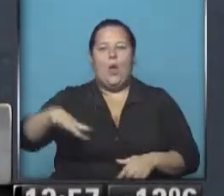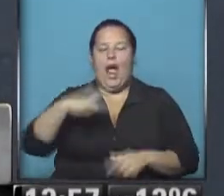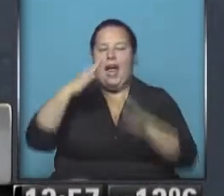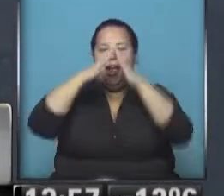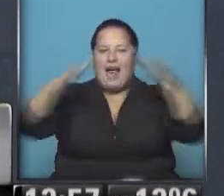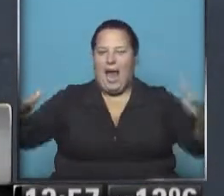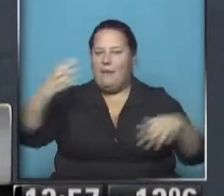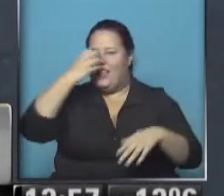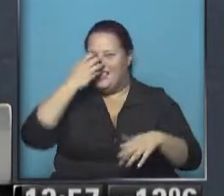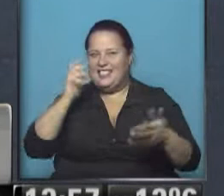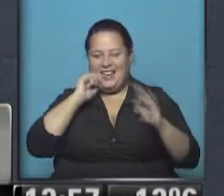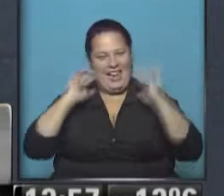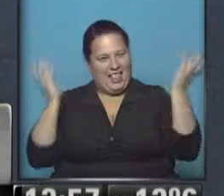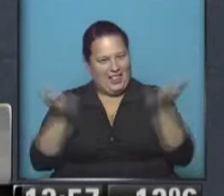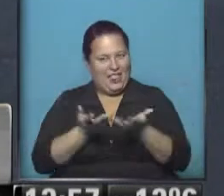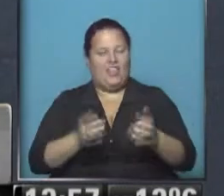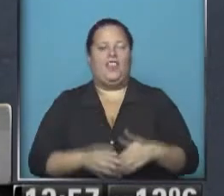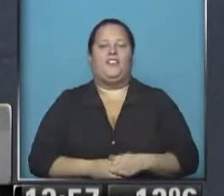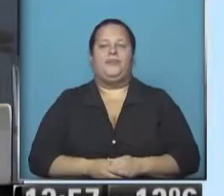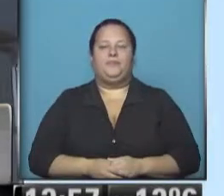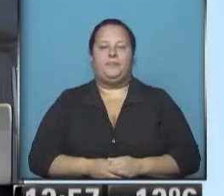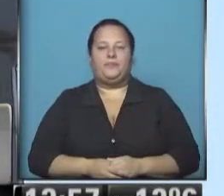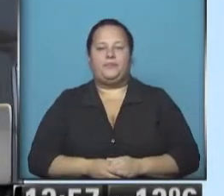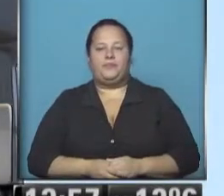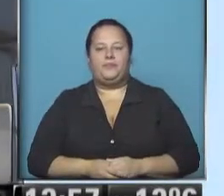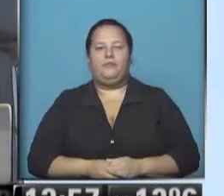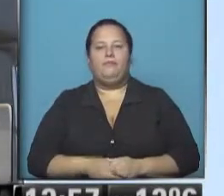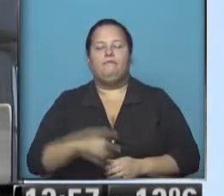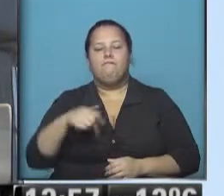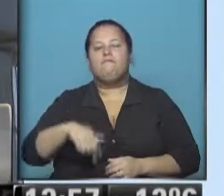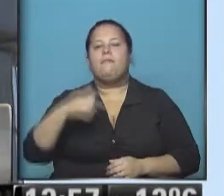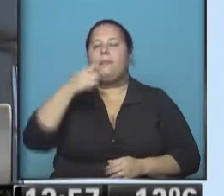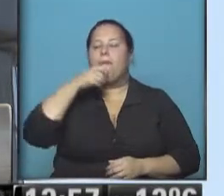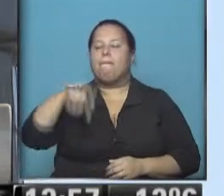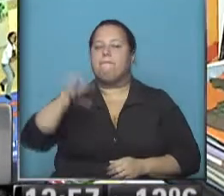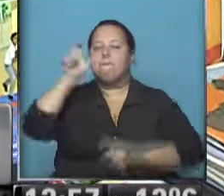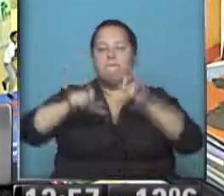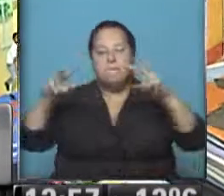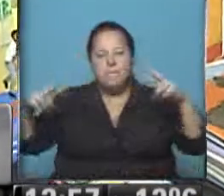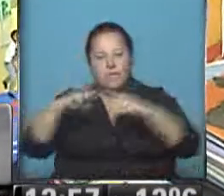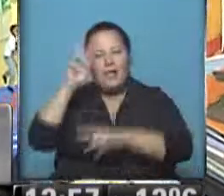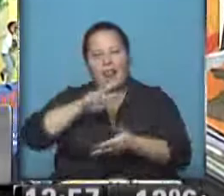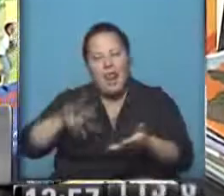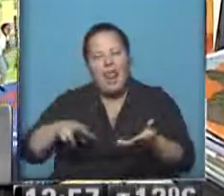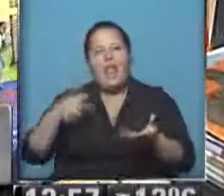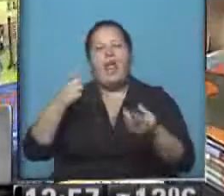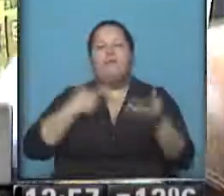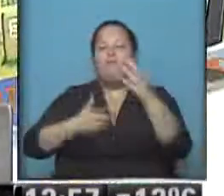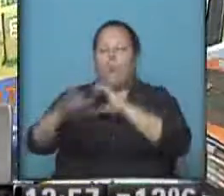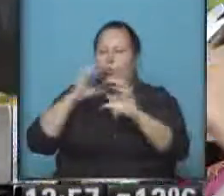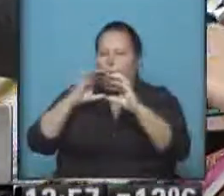la carpa de circo donde esté encontrarse con el lector y establecer una